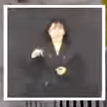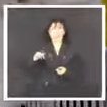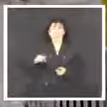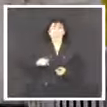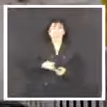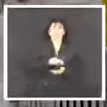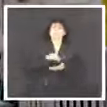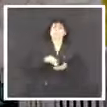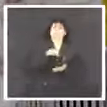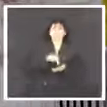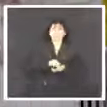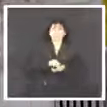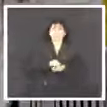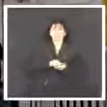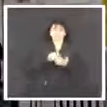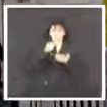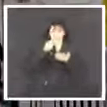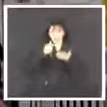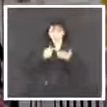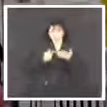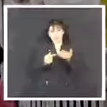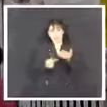Gracias a todos los municipios.